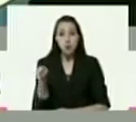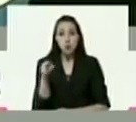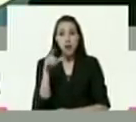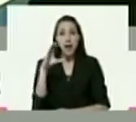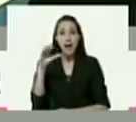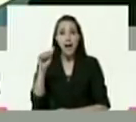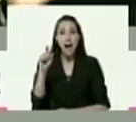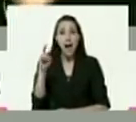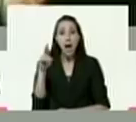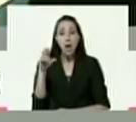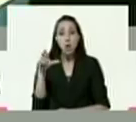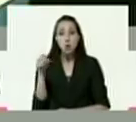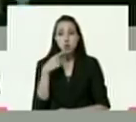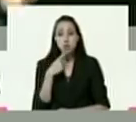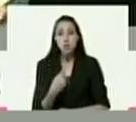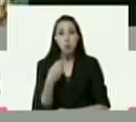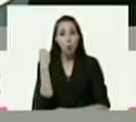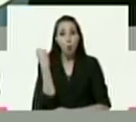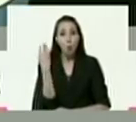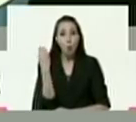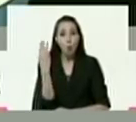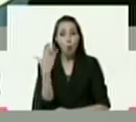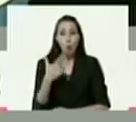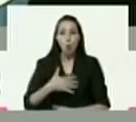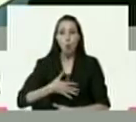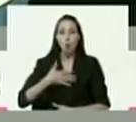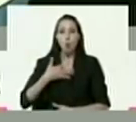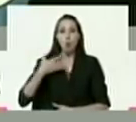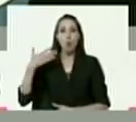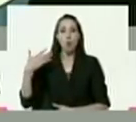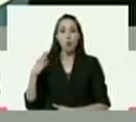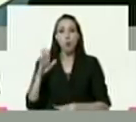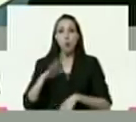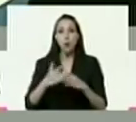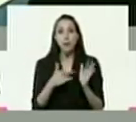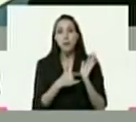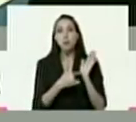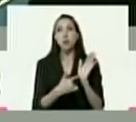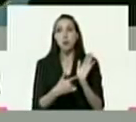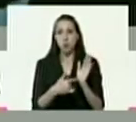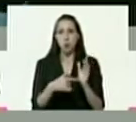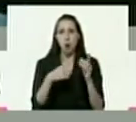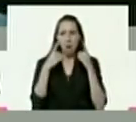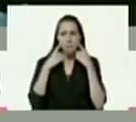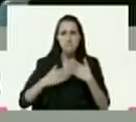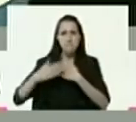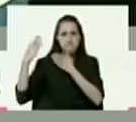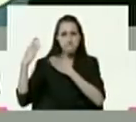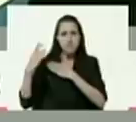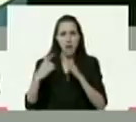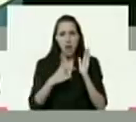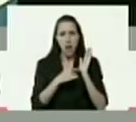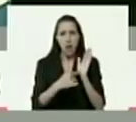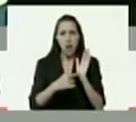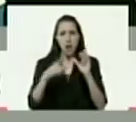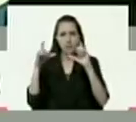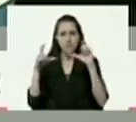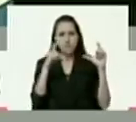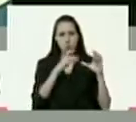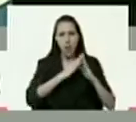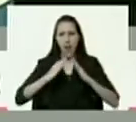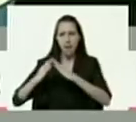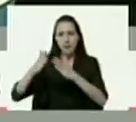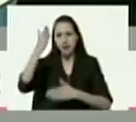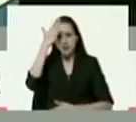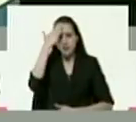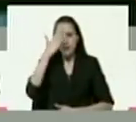OEA y dio un discurso apasionado mostrando. ¿Pueden poner la foto? Las fotos de las fachadas de las casas. ¿Sí